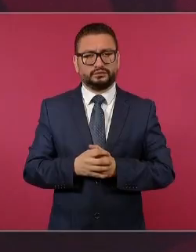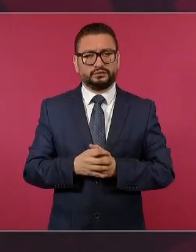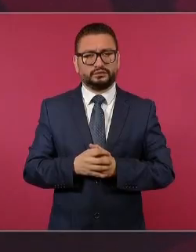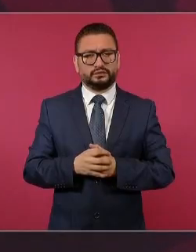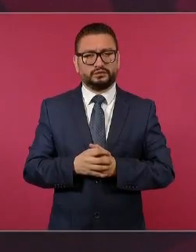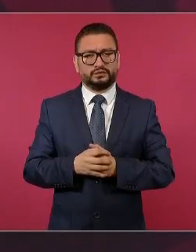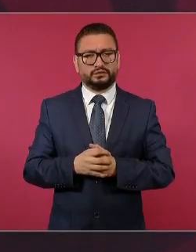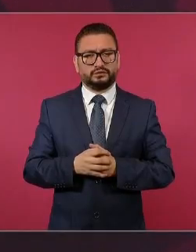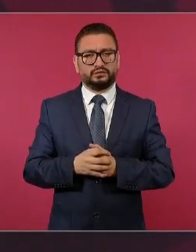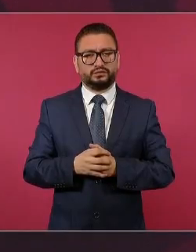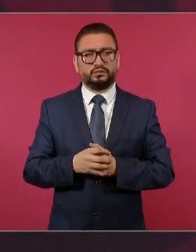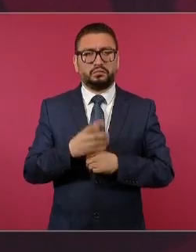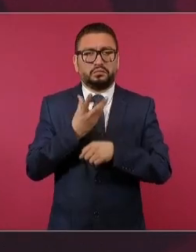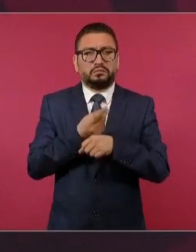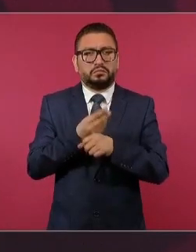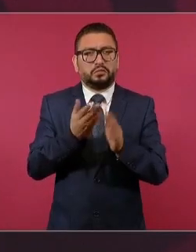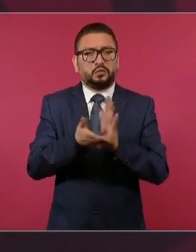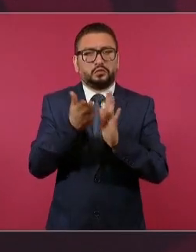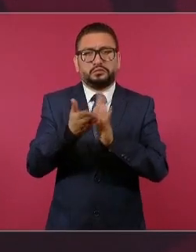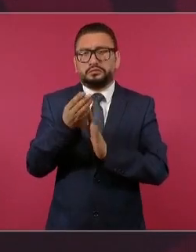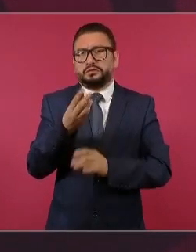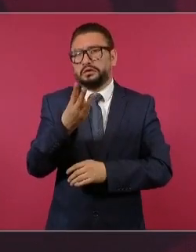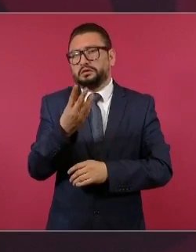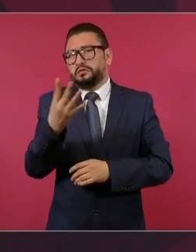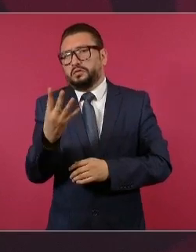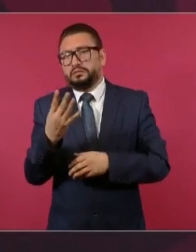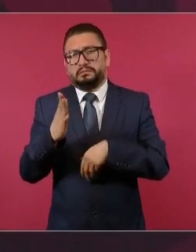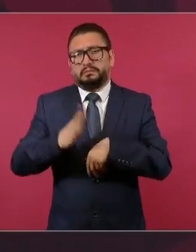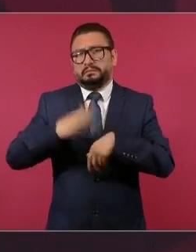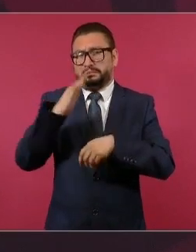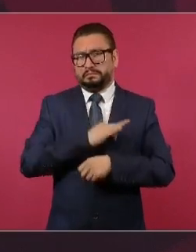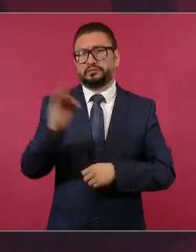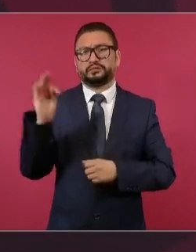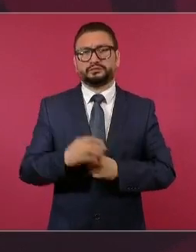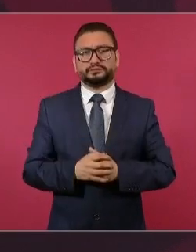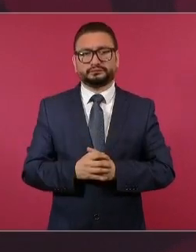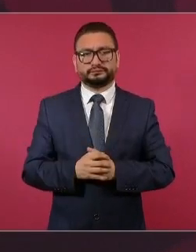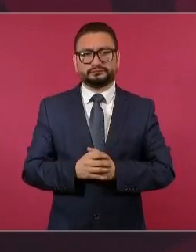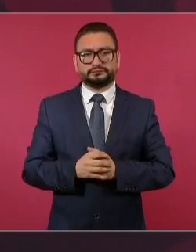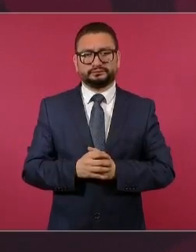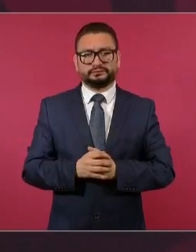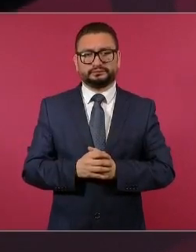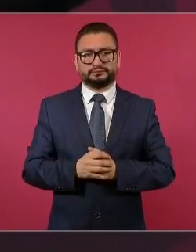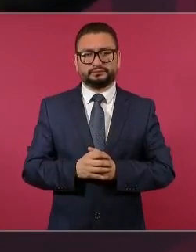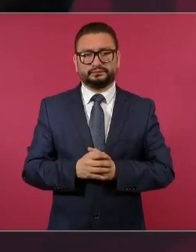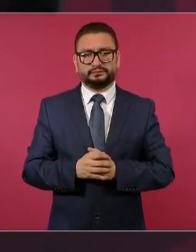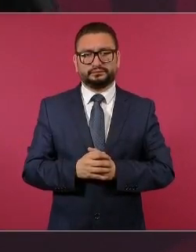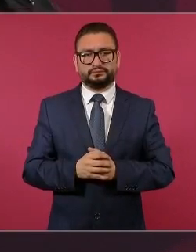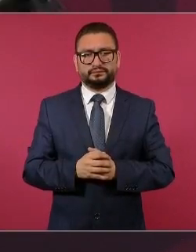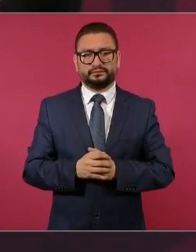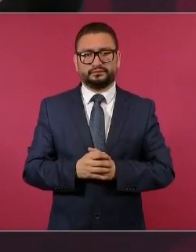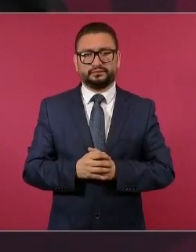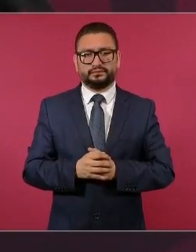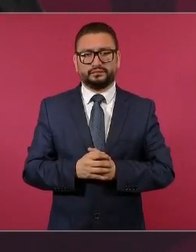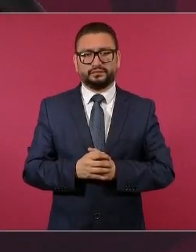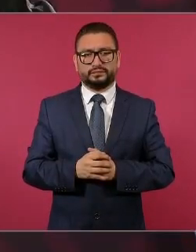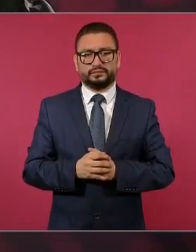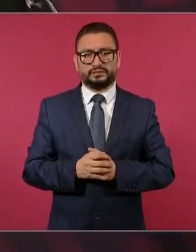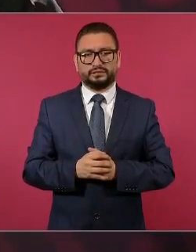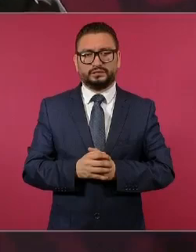establecer, construir 3, 4 más, y ya se está haciendo el